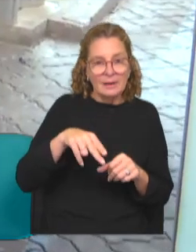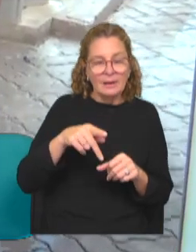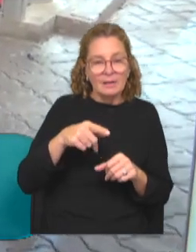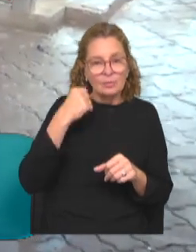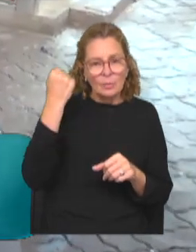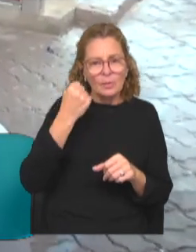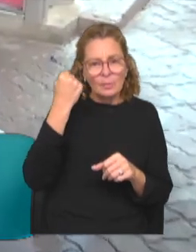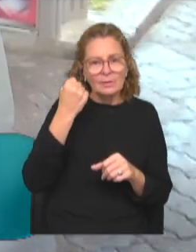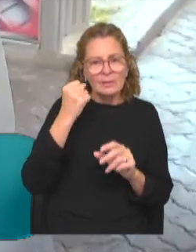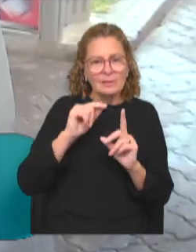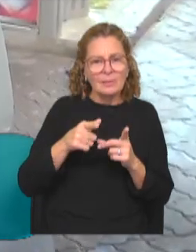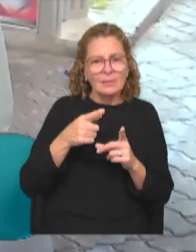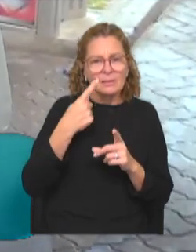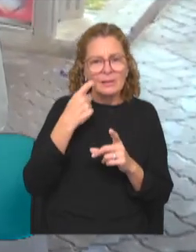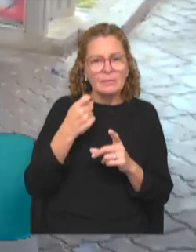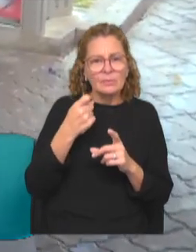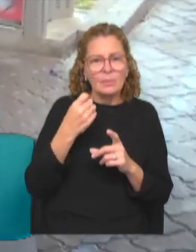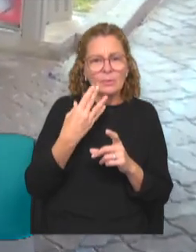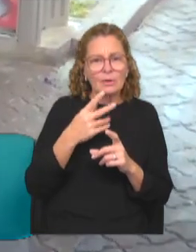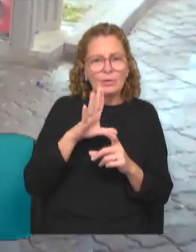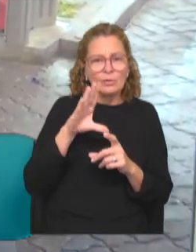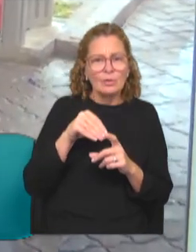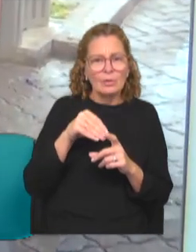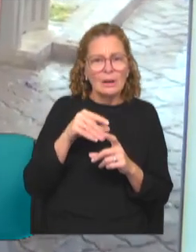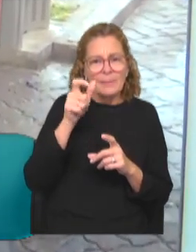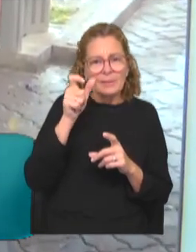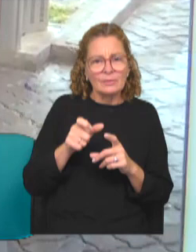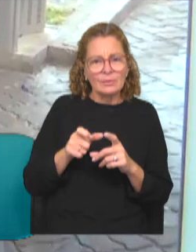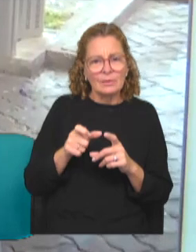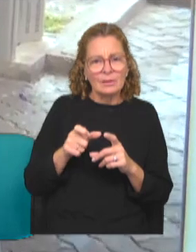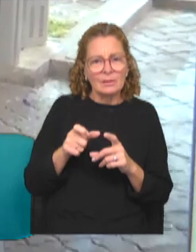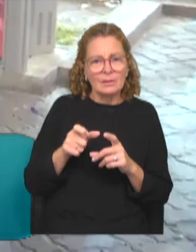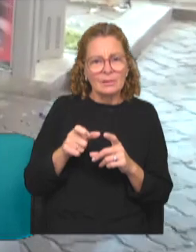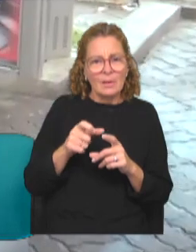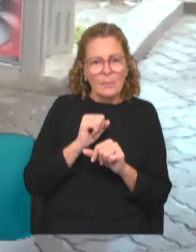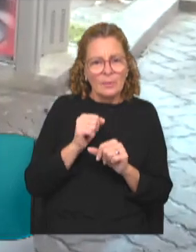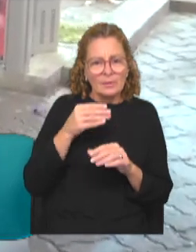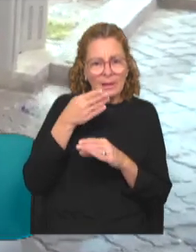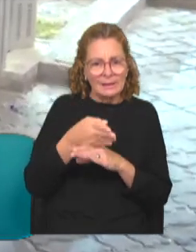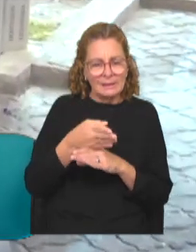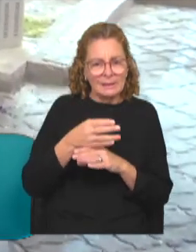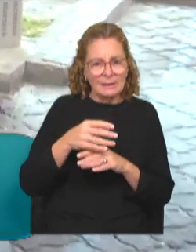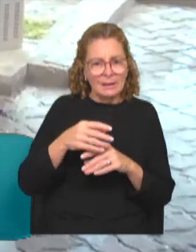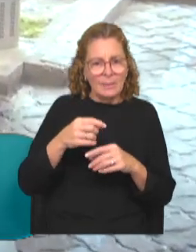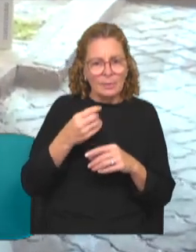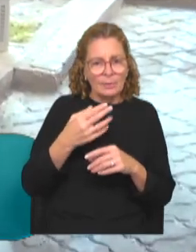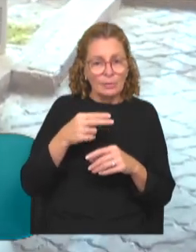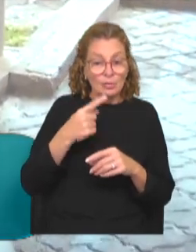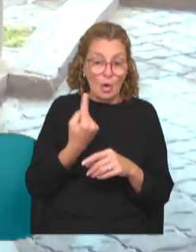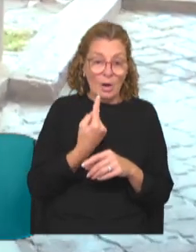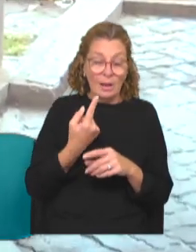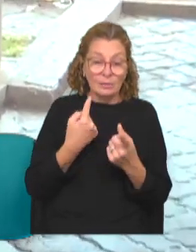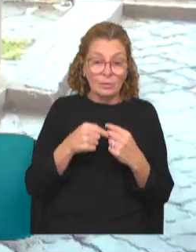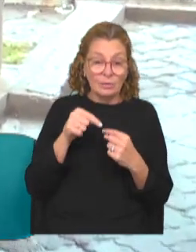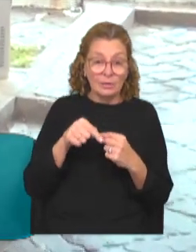es fundamental también. También tenerlo en cuenta, porque no todas las personas de repente pueden ir a la peluquería por sus propios medios.